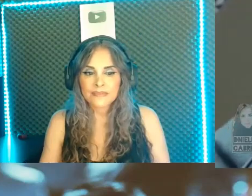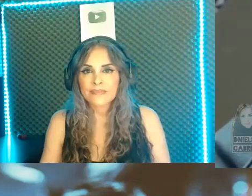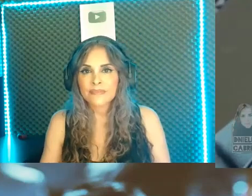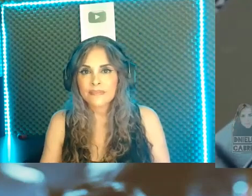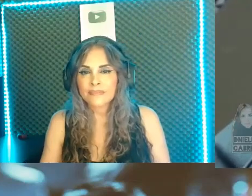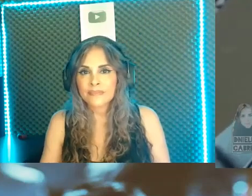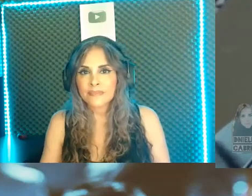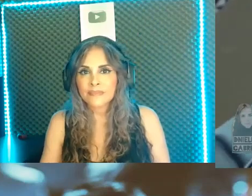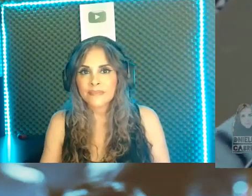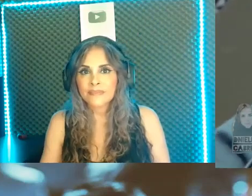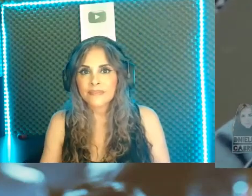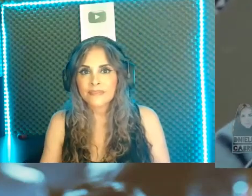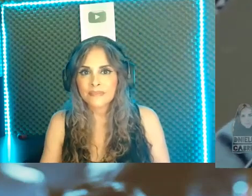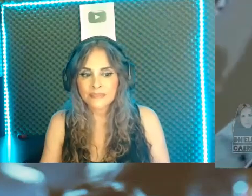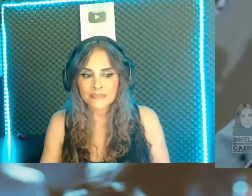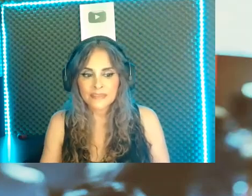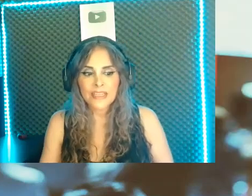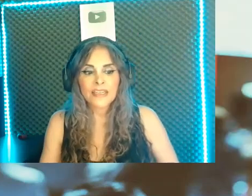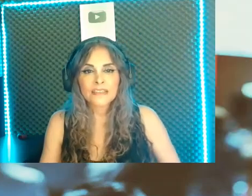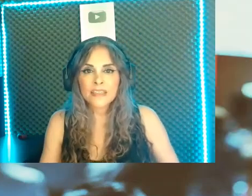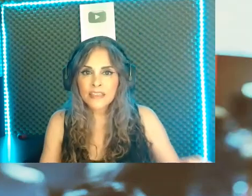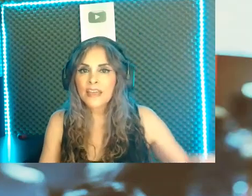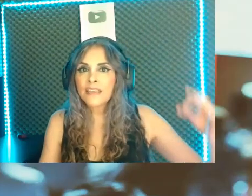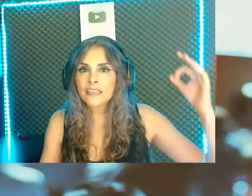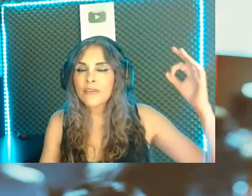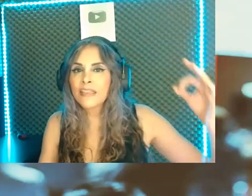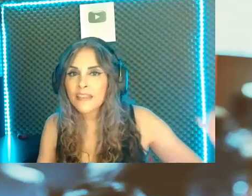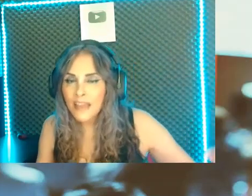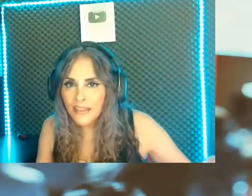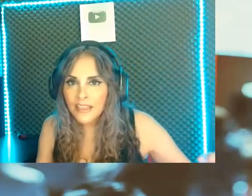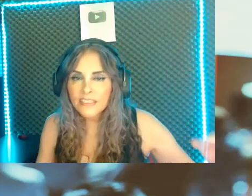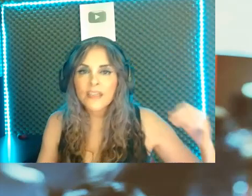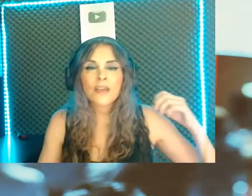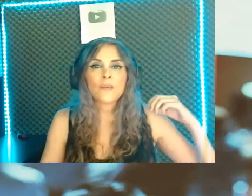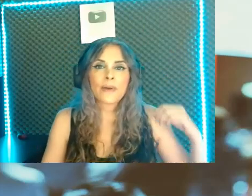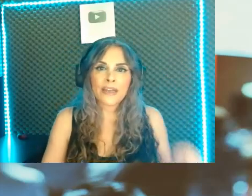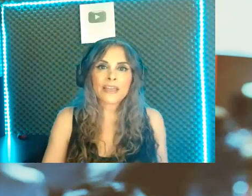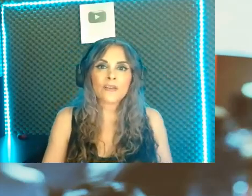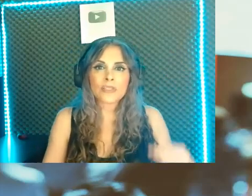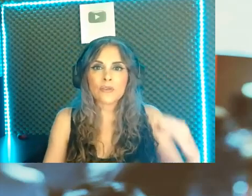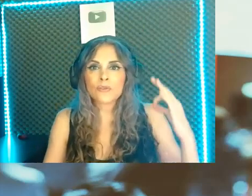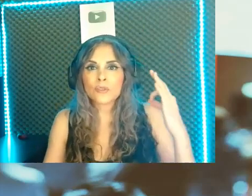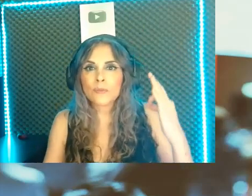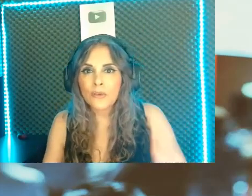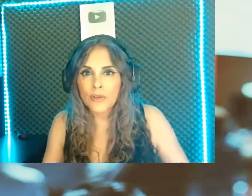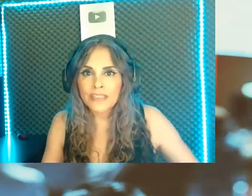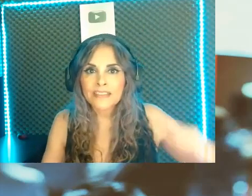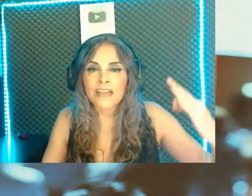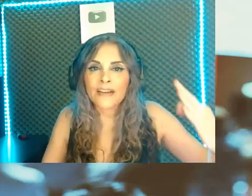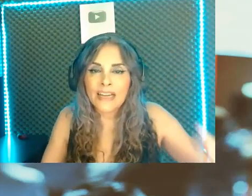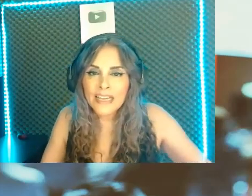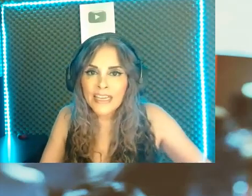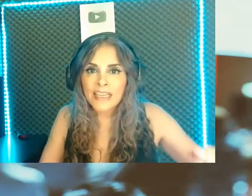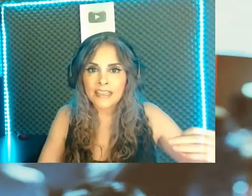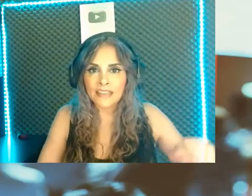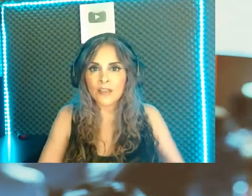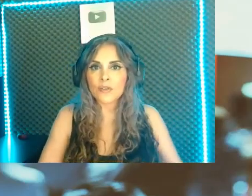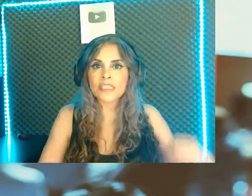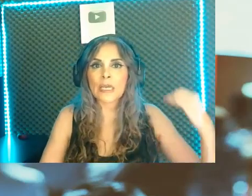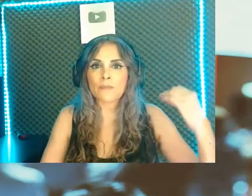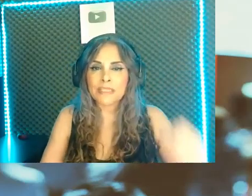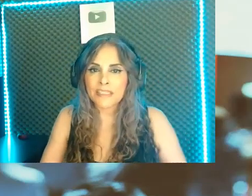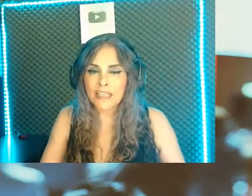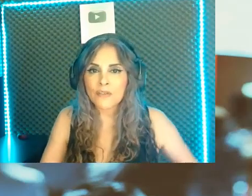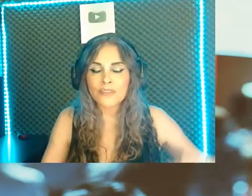temporales, darles habilidades. Sí, darles habilidades para que los adultos mayores trabajen y